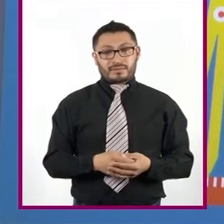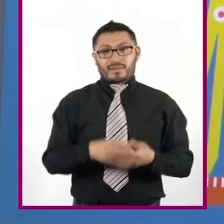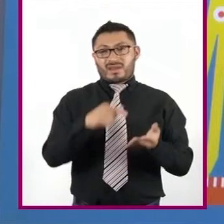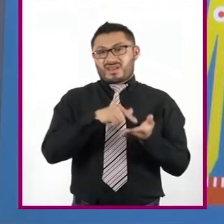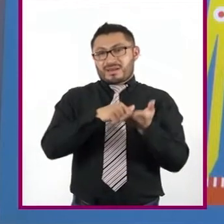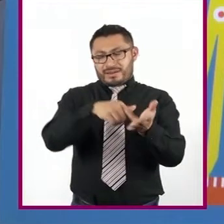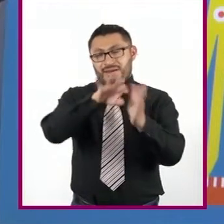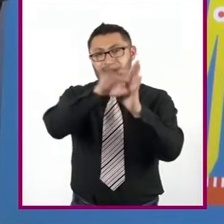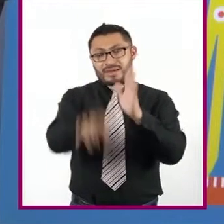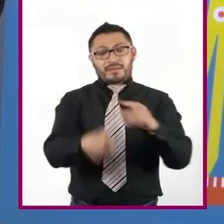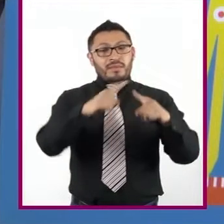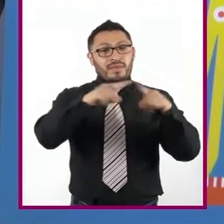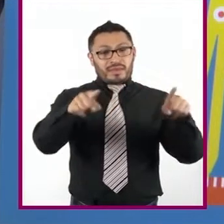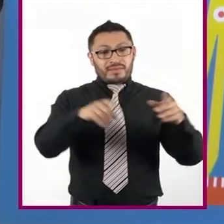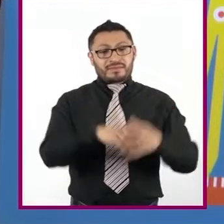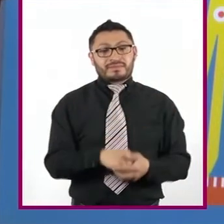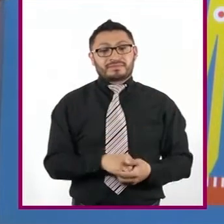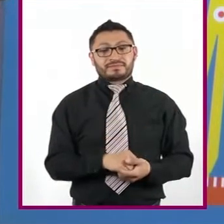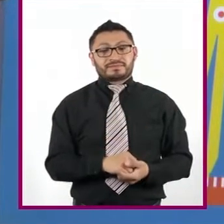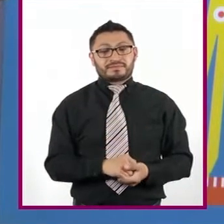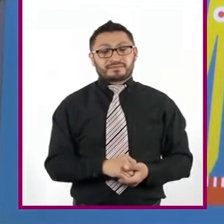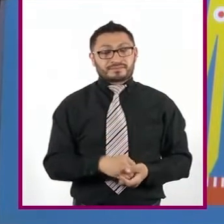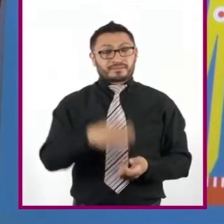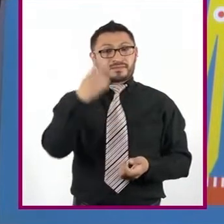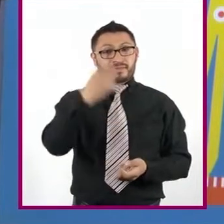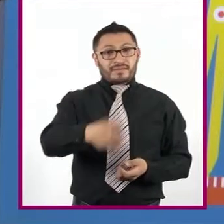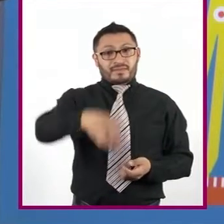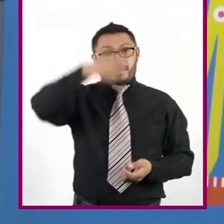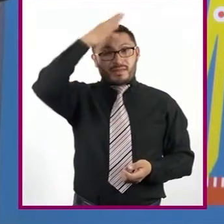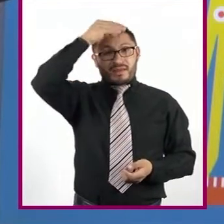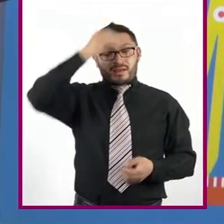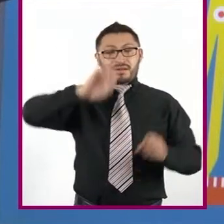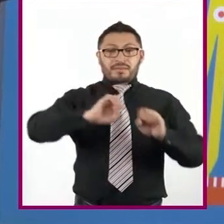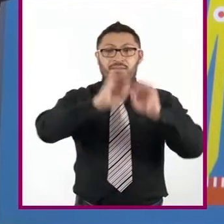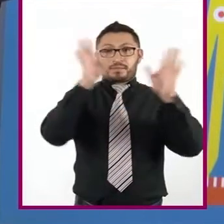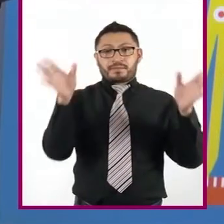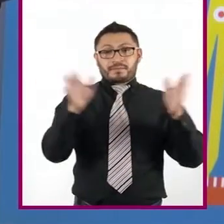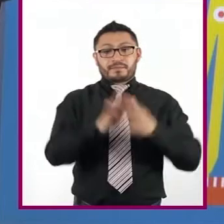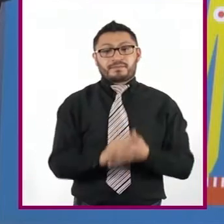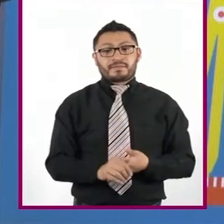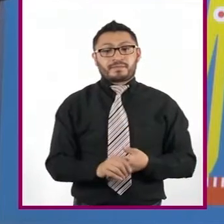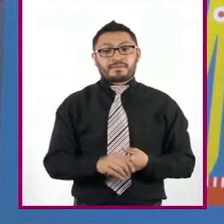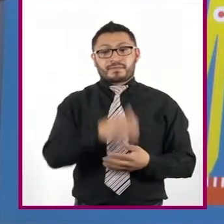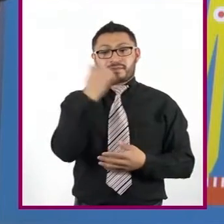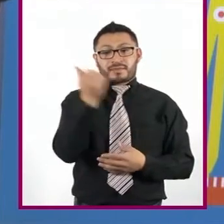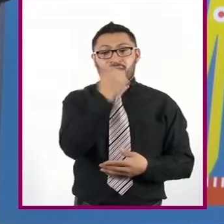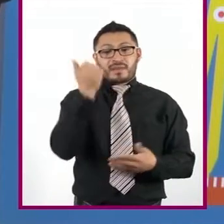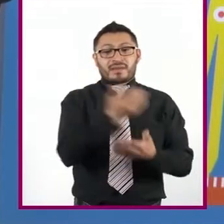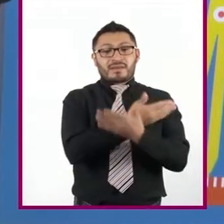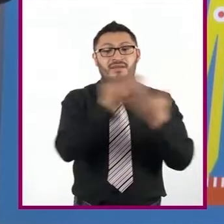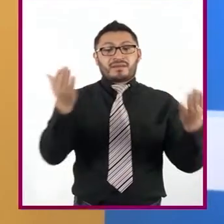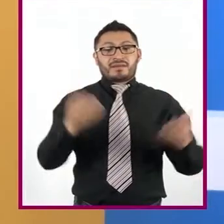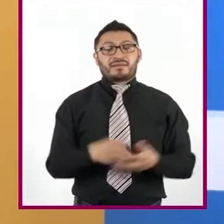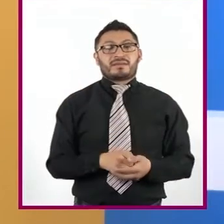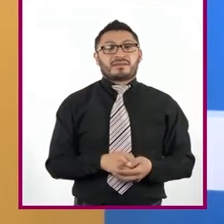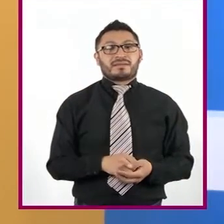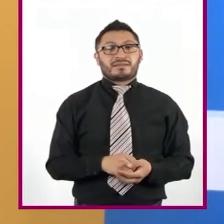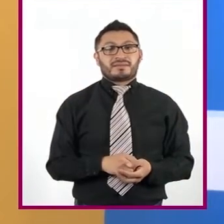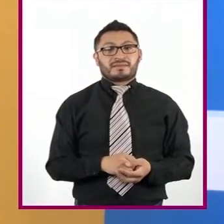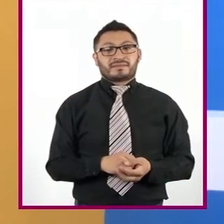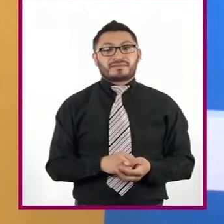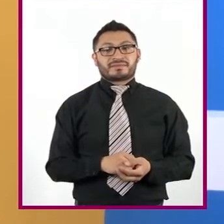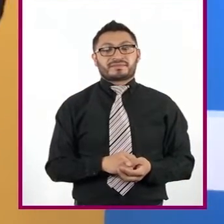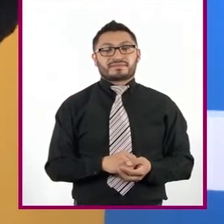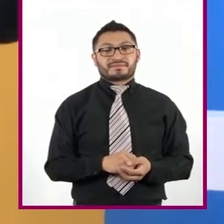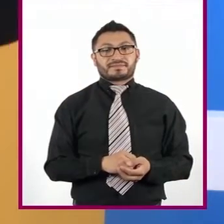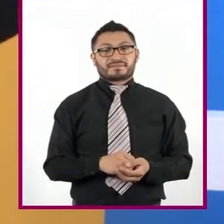otro ejemplo? Para que este aprendizaje les quede más claro a las alumnas y a los alumnos.